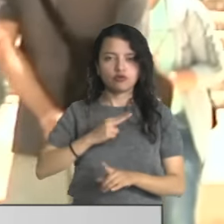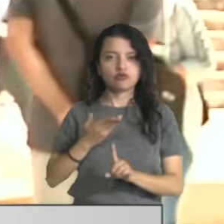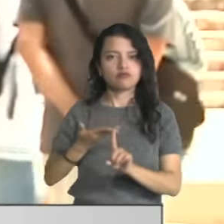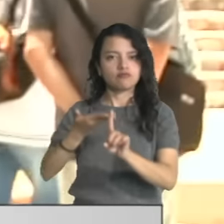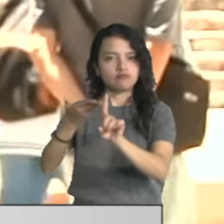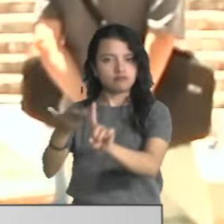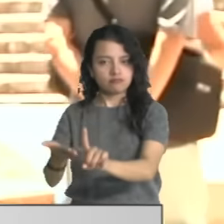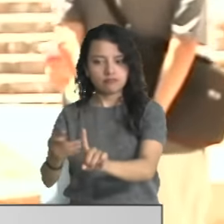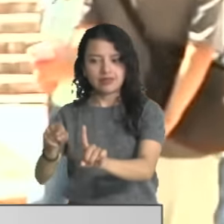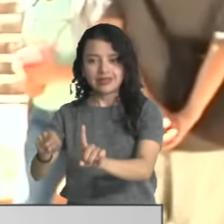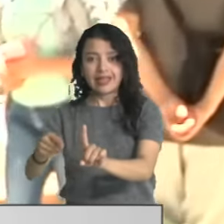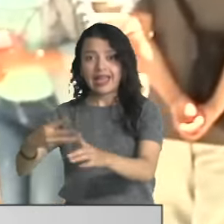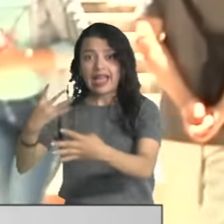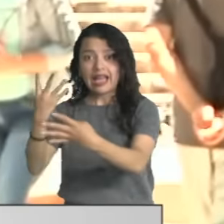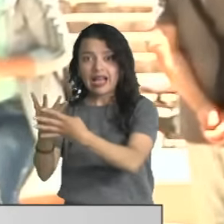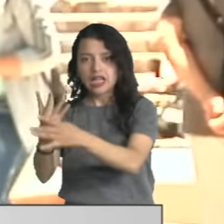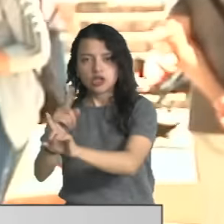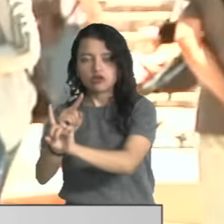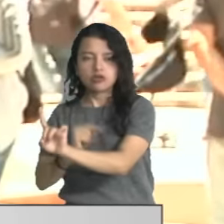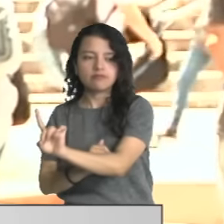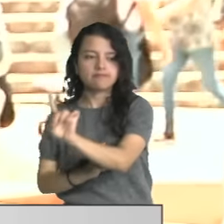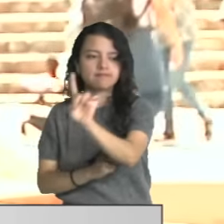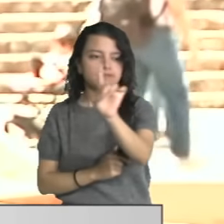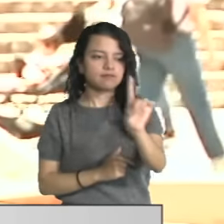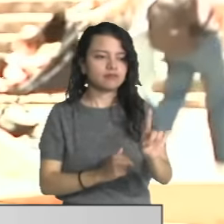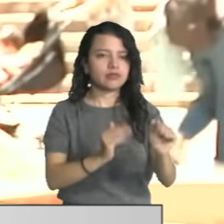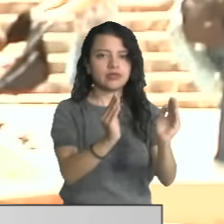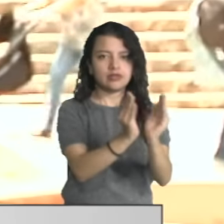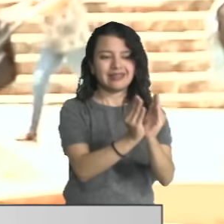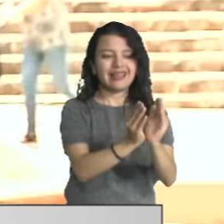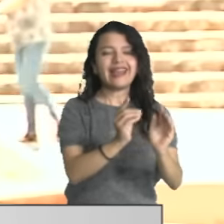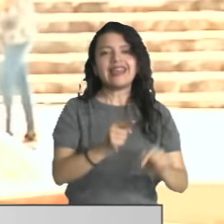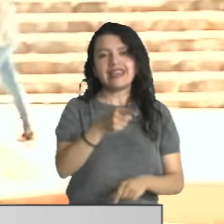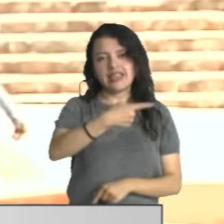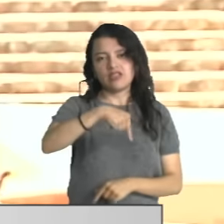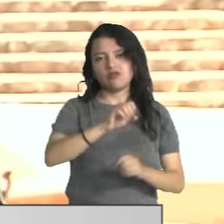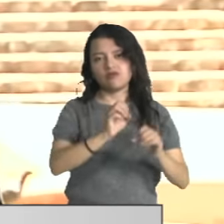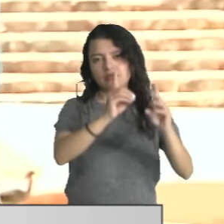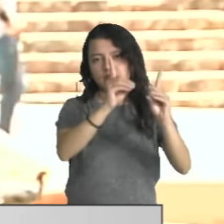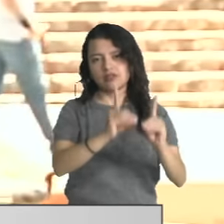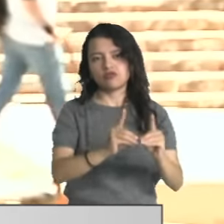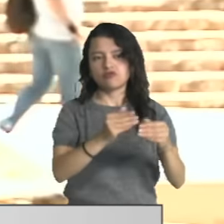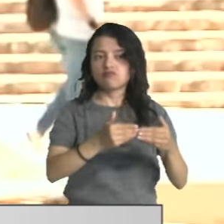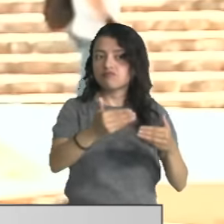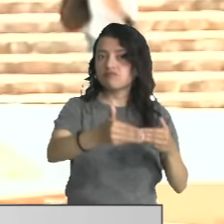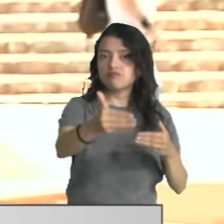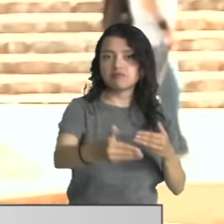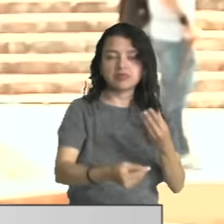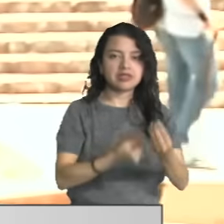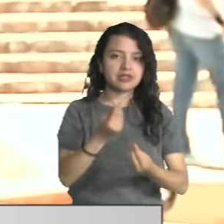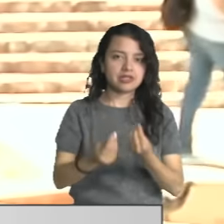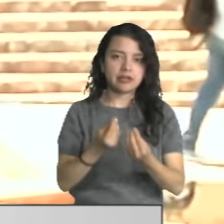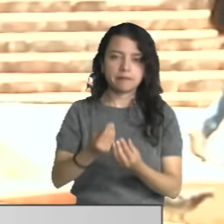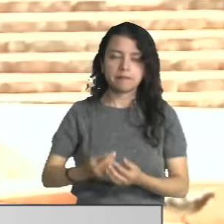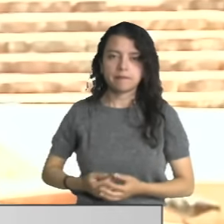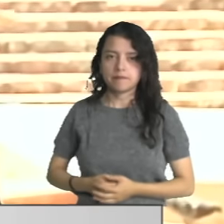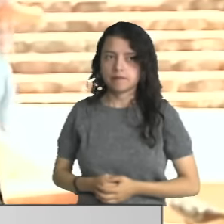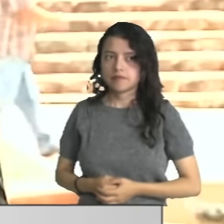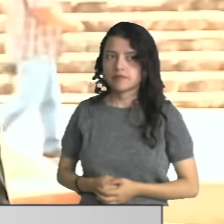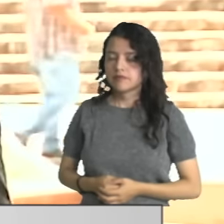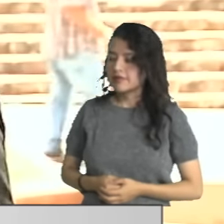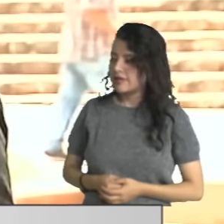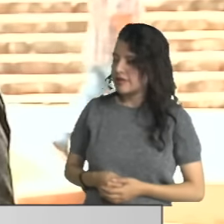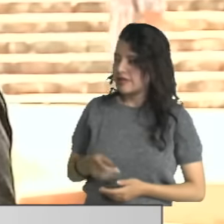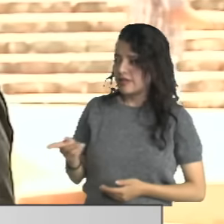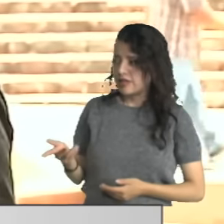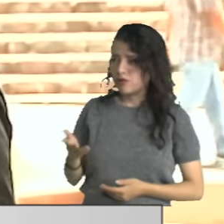de transitoriedad garantizando los derechos, pero será potestad del Instituto Colombiano de Bienestar Familiar de aquí en adelante continuar con el procedimiento. Secretario, ¿se